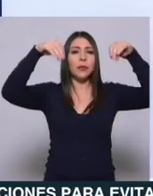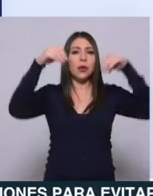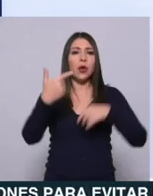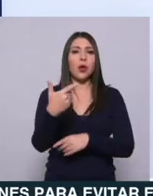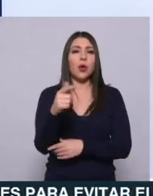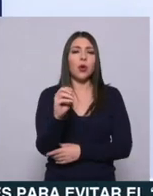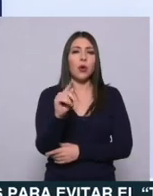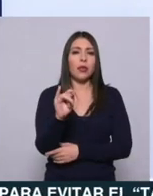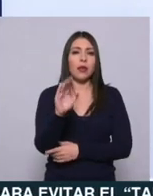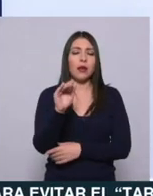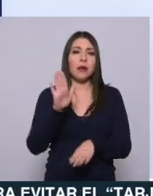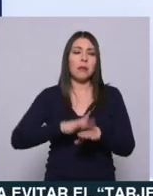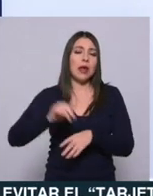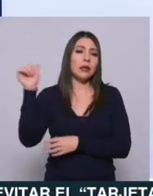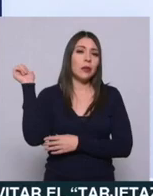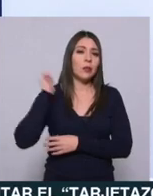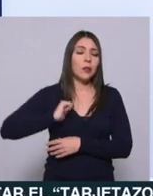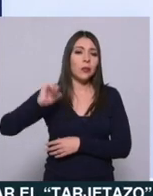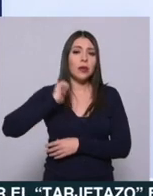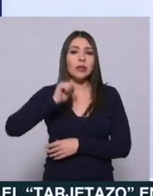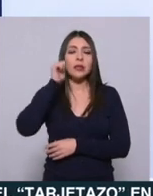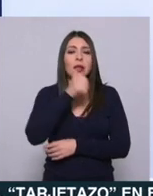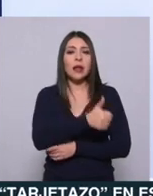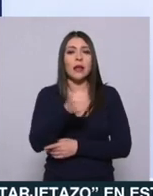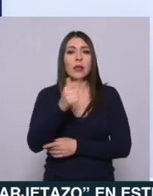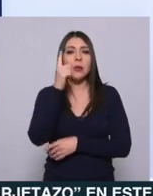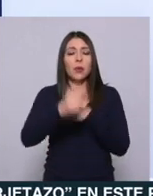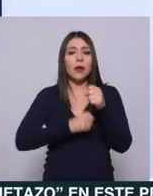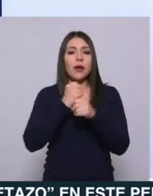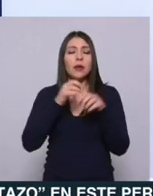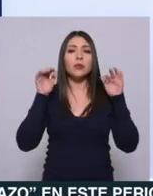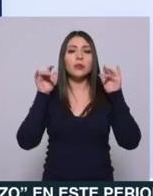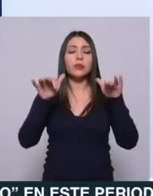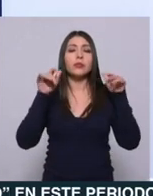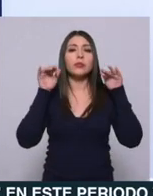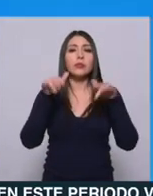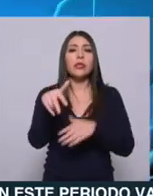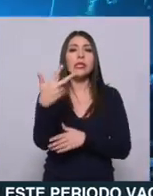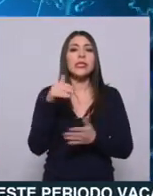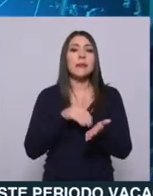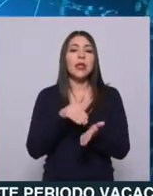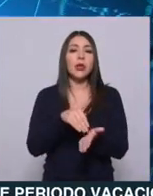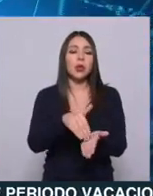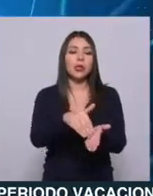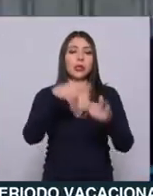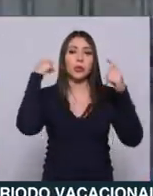del mundo, que recibía cada año a 13 millones de turistas.